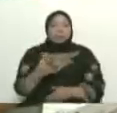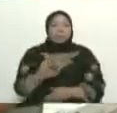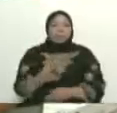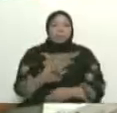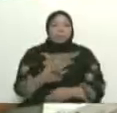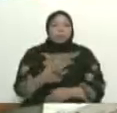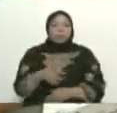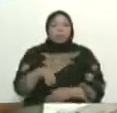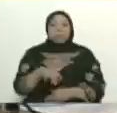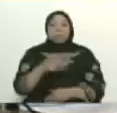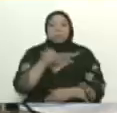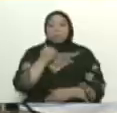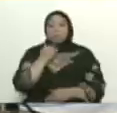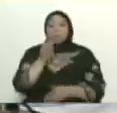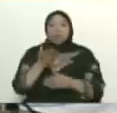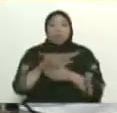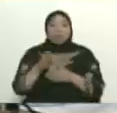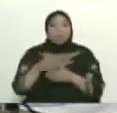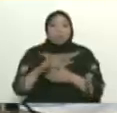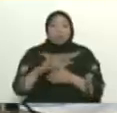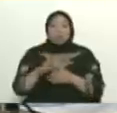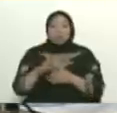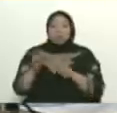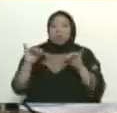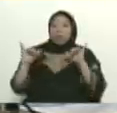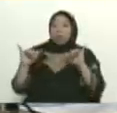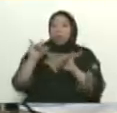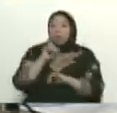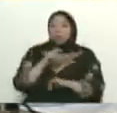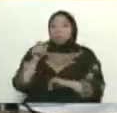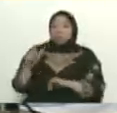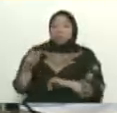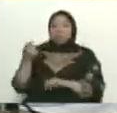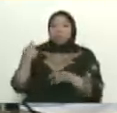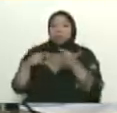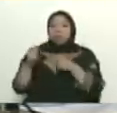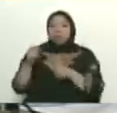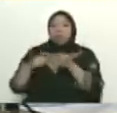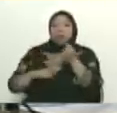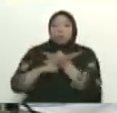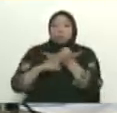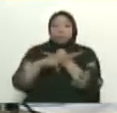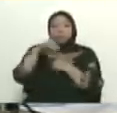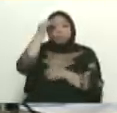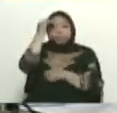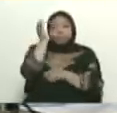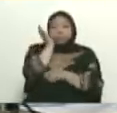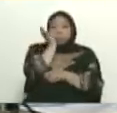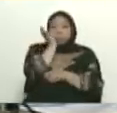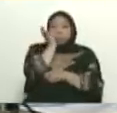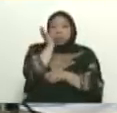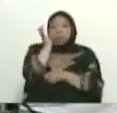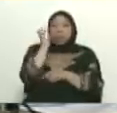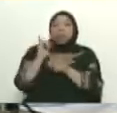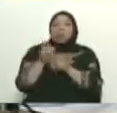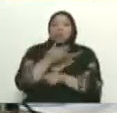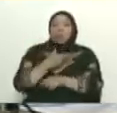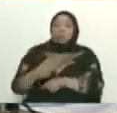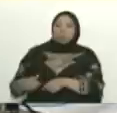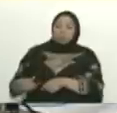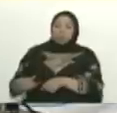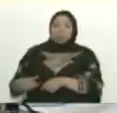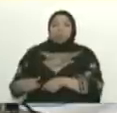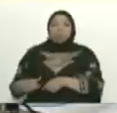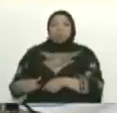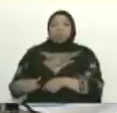Que han tenido el descaro, los mismos que iban a lamerle las suelas a Tibisay, a la presidencia, ojalá alguna vez se